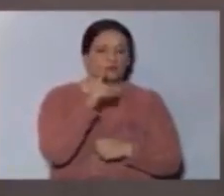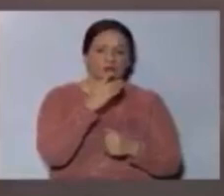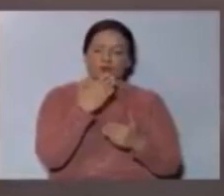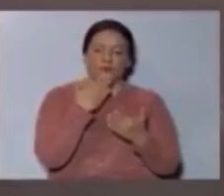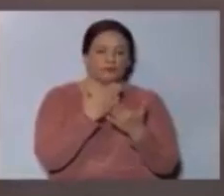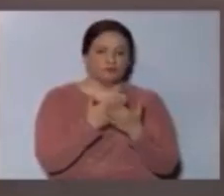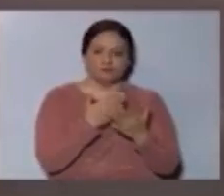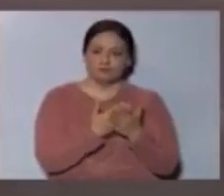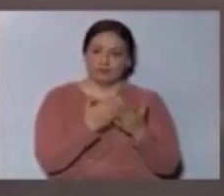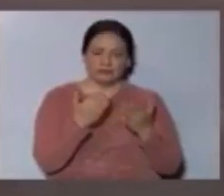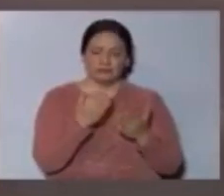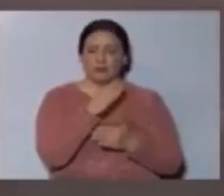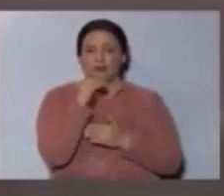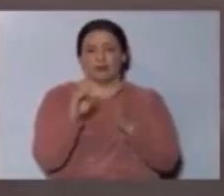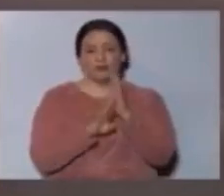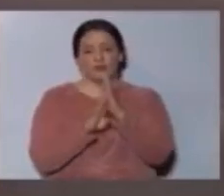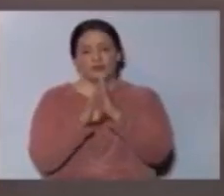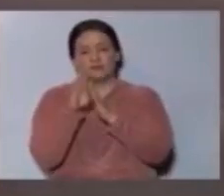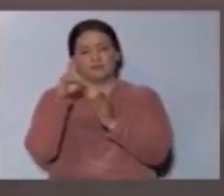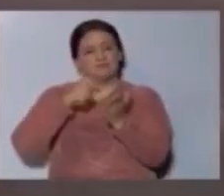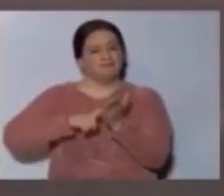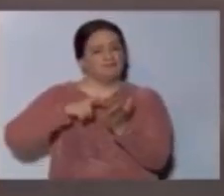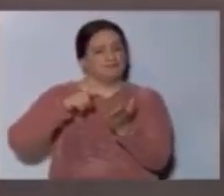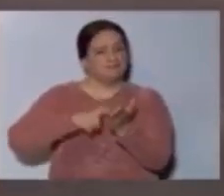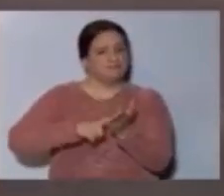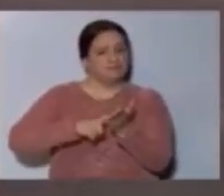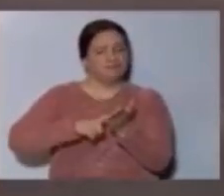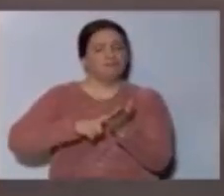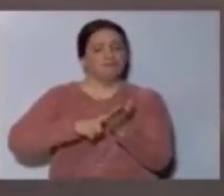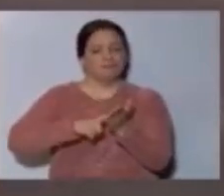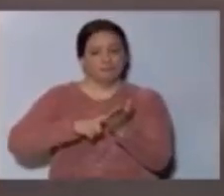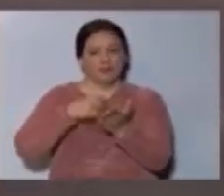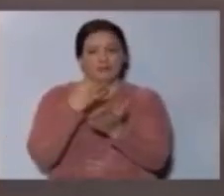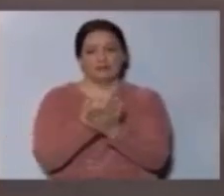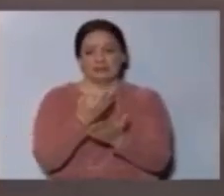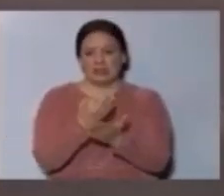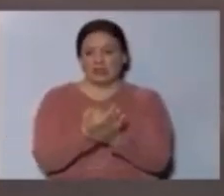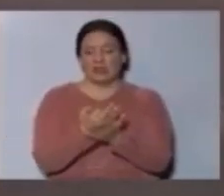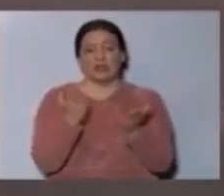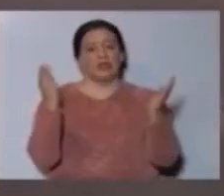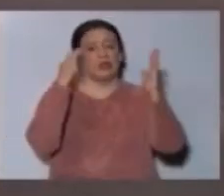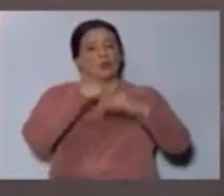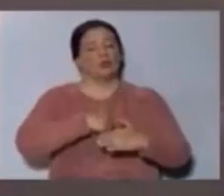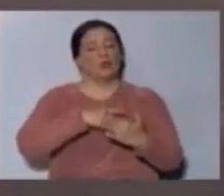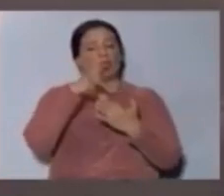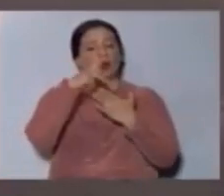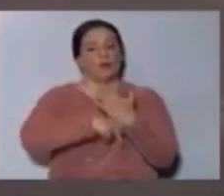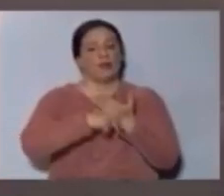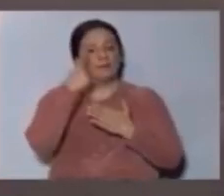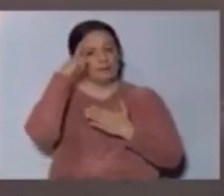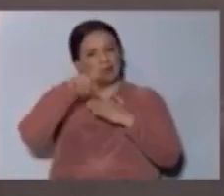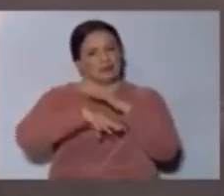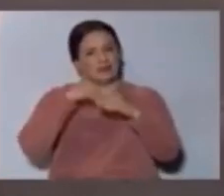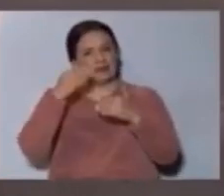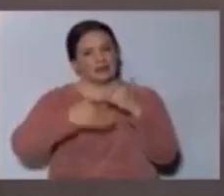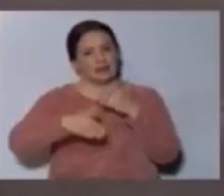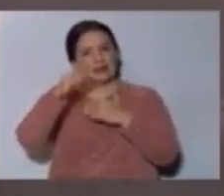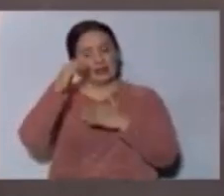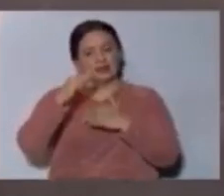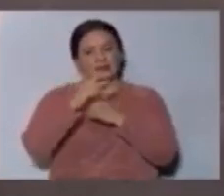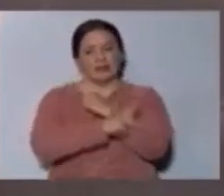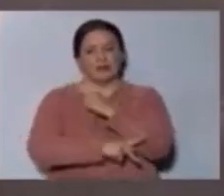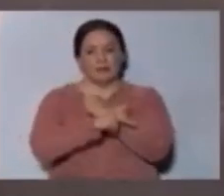un creciente déficit fiscal y sin duda sin un plan para sacar a este país adelante reactivando la